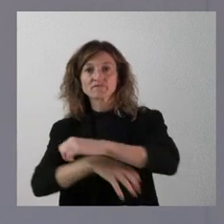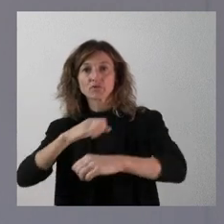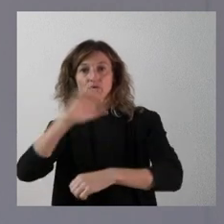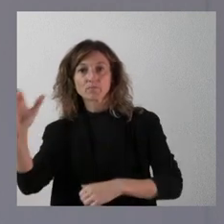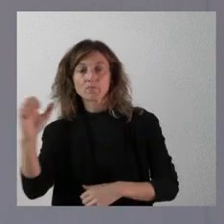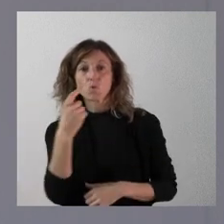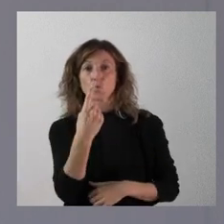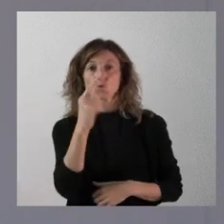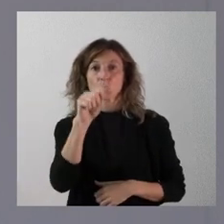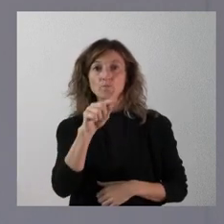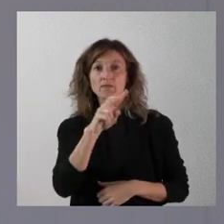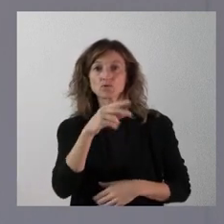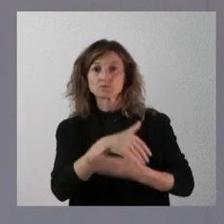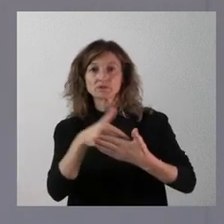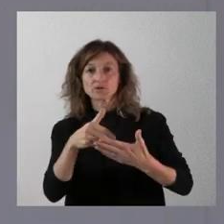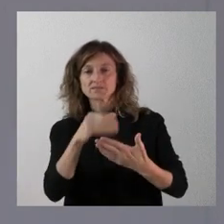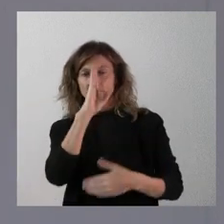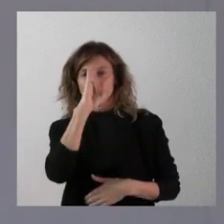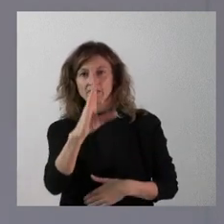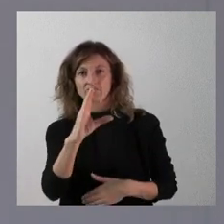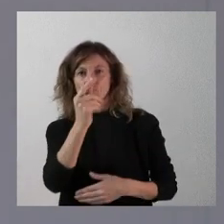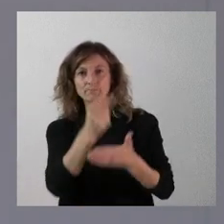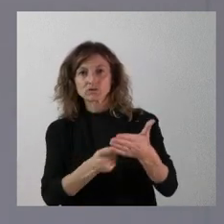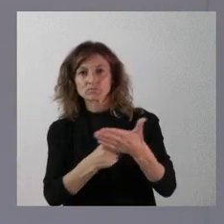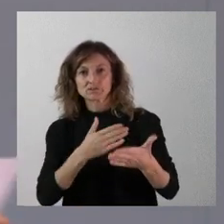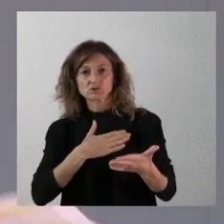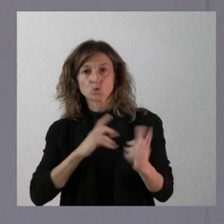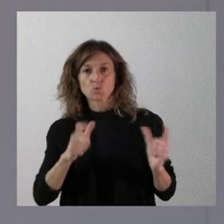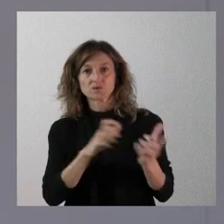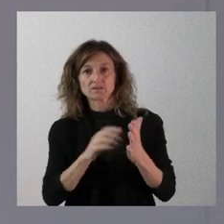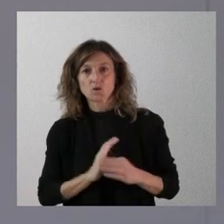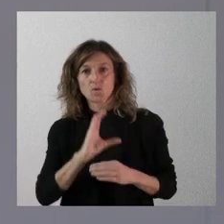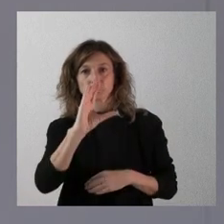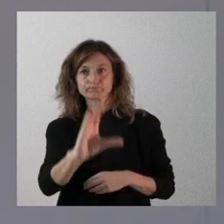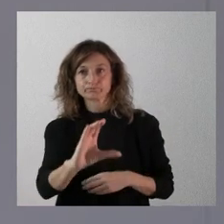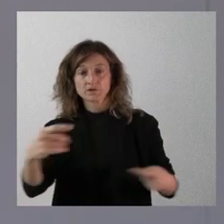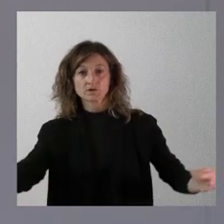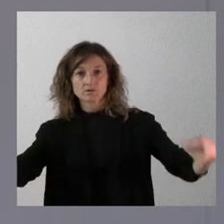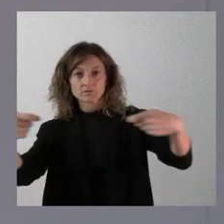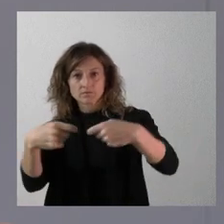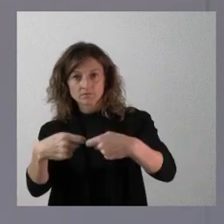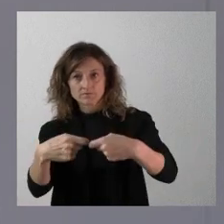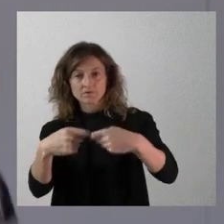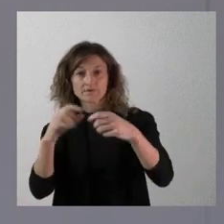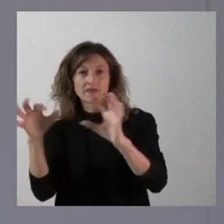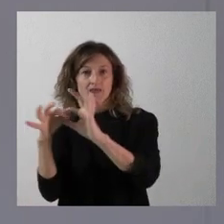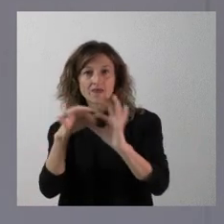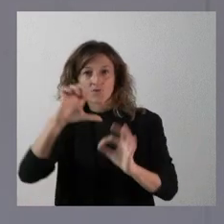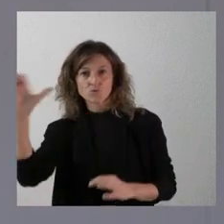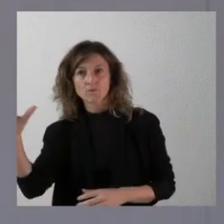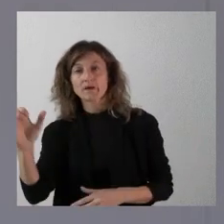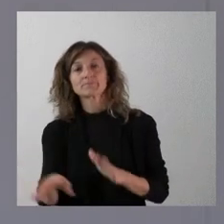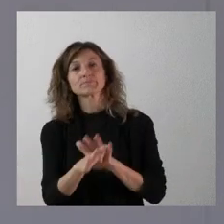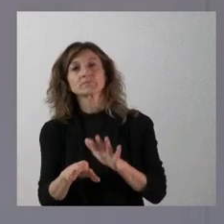1,2 millones de euros una aportación directa del presupuesto autónomo de la junta de Castilla y león que cofinancias actuaciones de la Unión Europea seguimos gastando